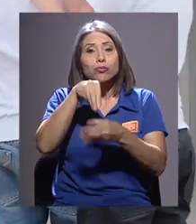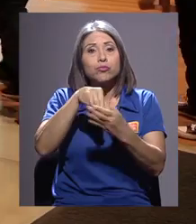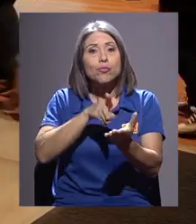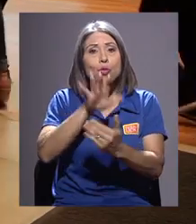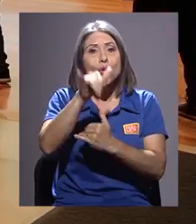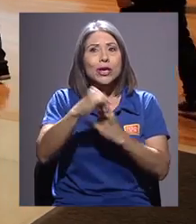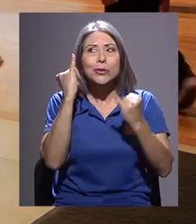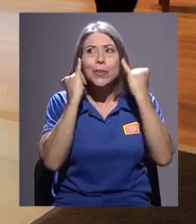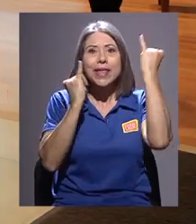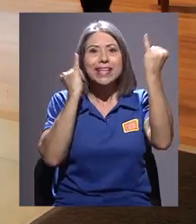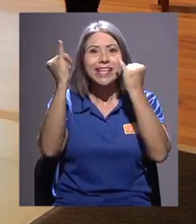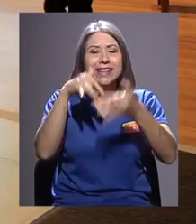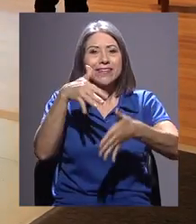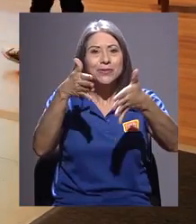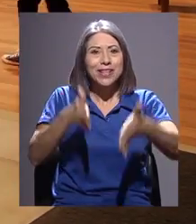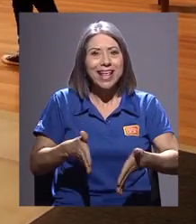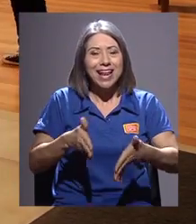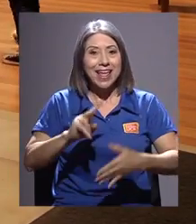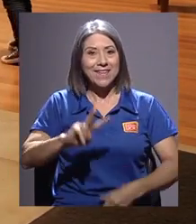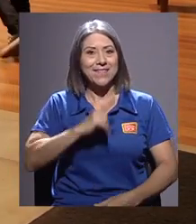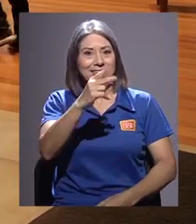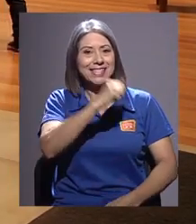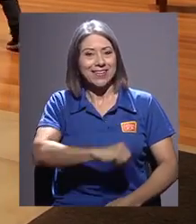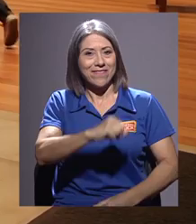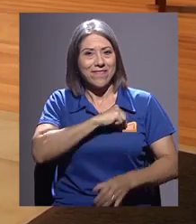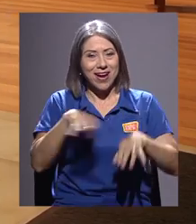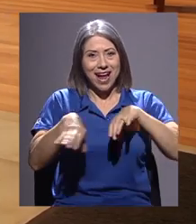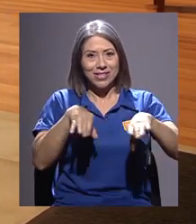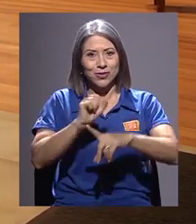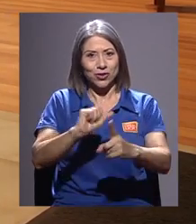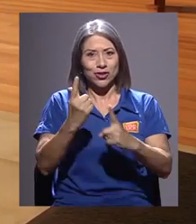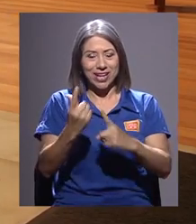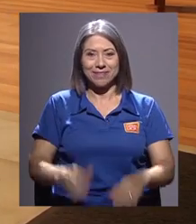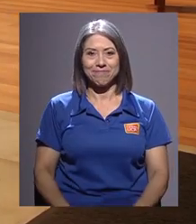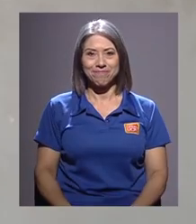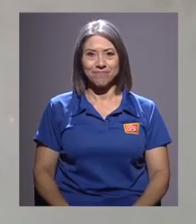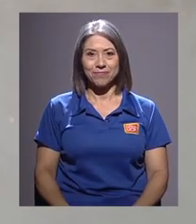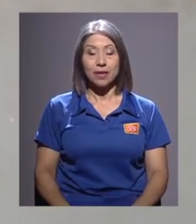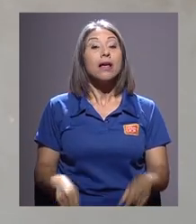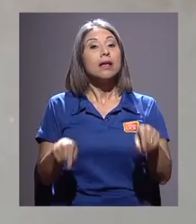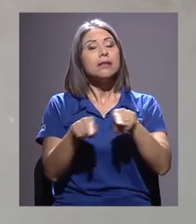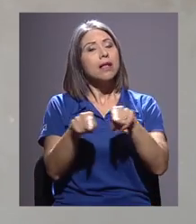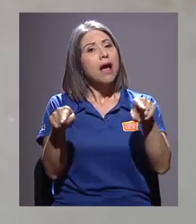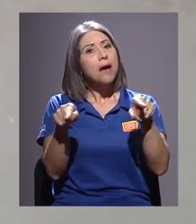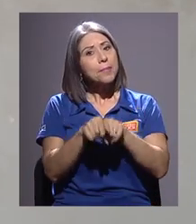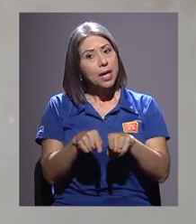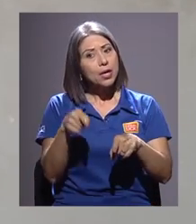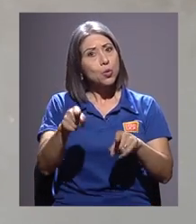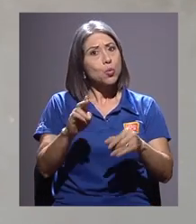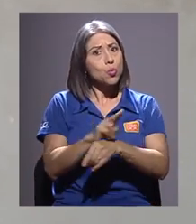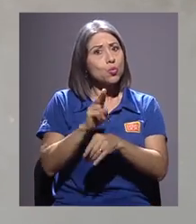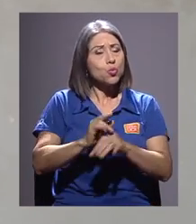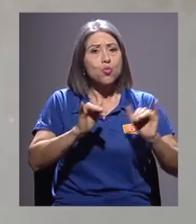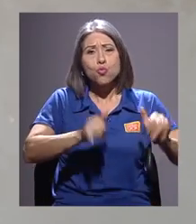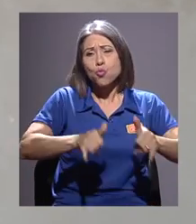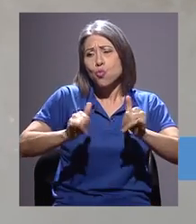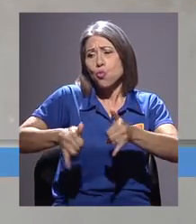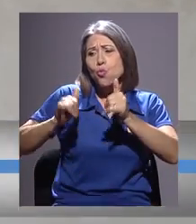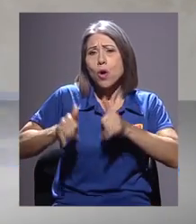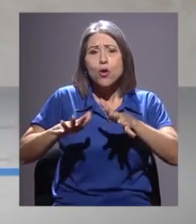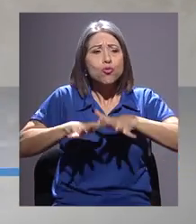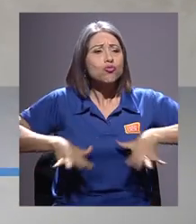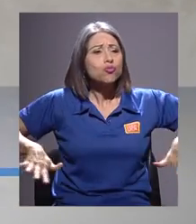proyecto de iniciativa estudiantil de la Vicerrectoría de Acción Social. Posiciono mucho también lo que es el juego en espacios